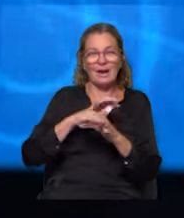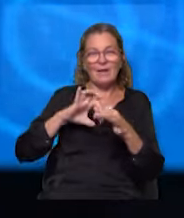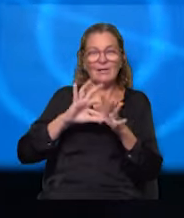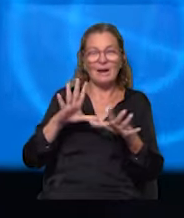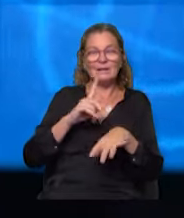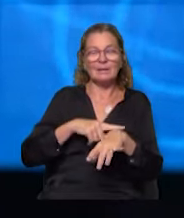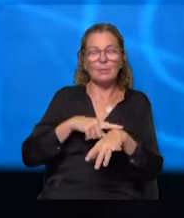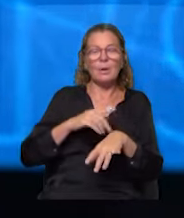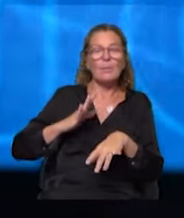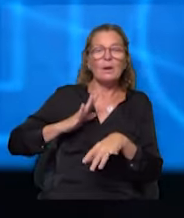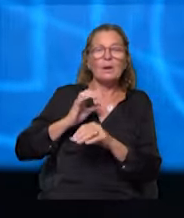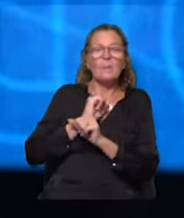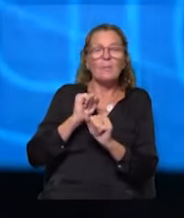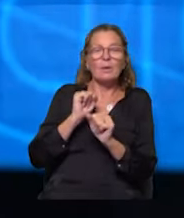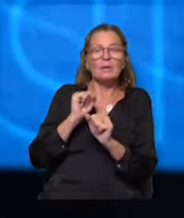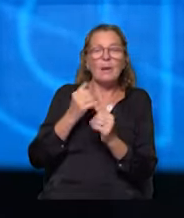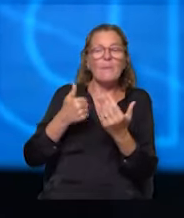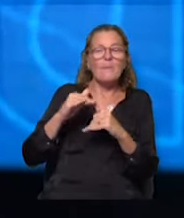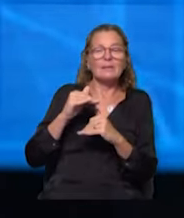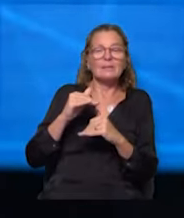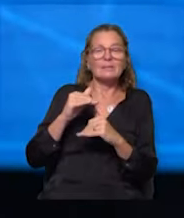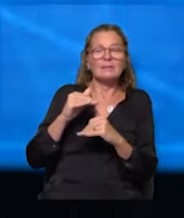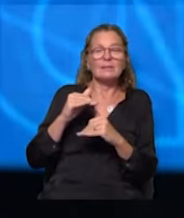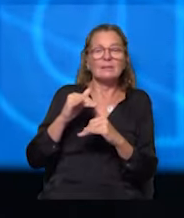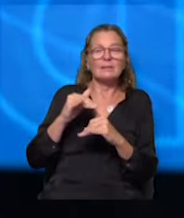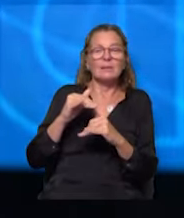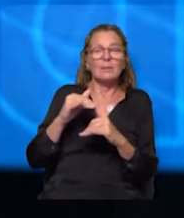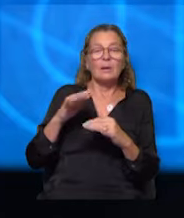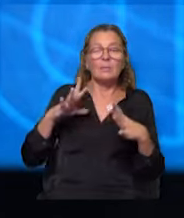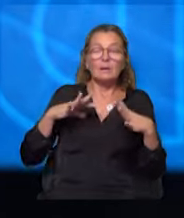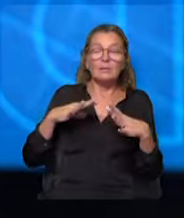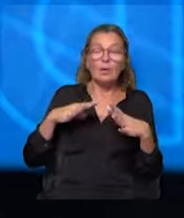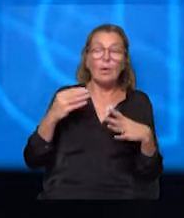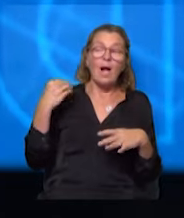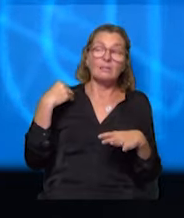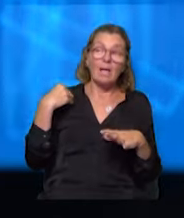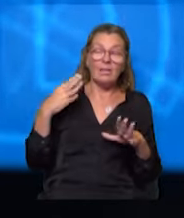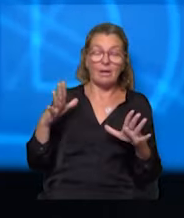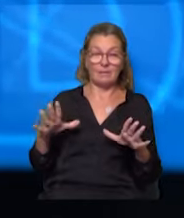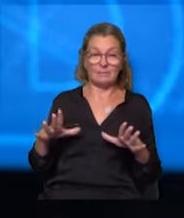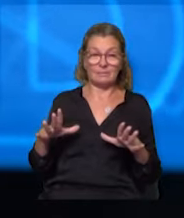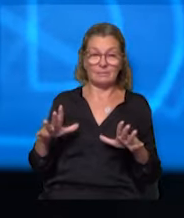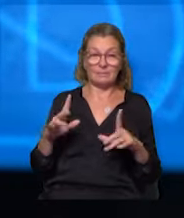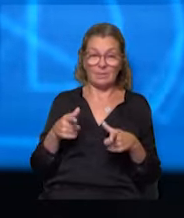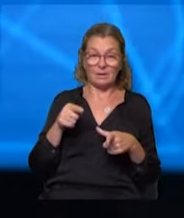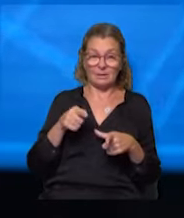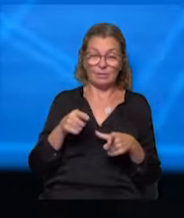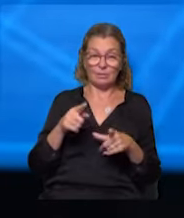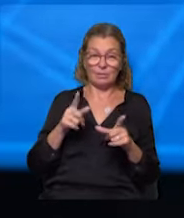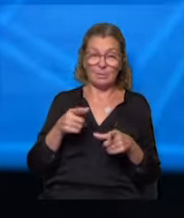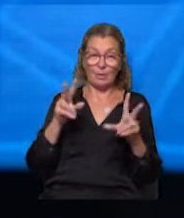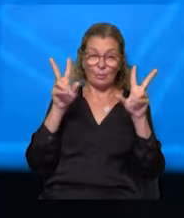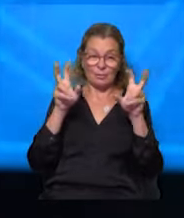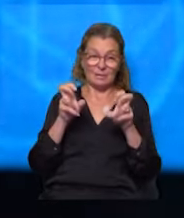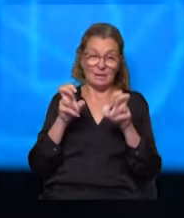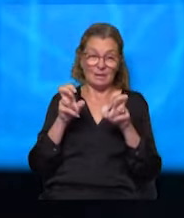tiempo para que las mujeres puedan tener más actividades de entretenimiento de ocio o de descanso Bueno creo que eso también es un tema